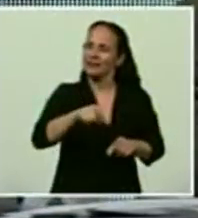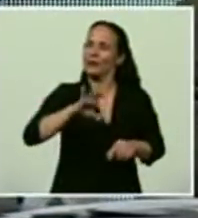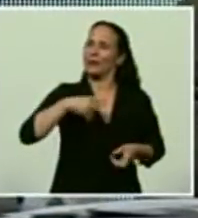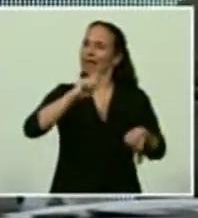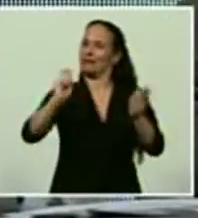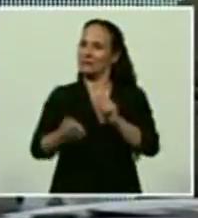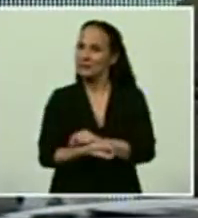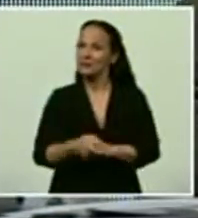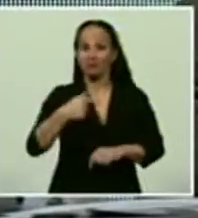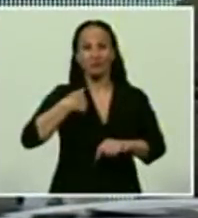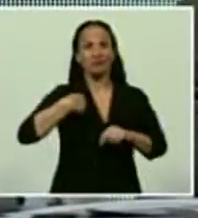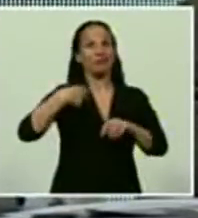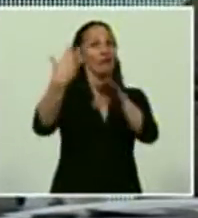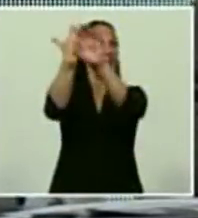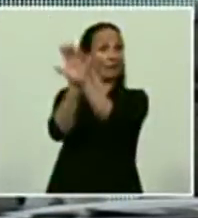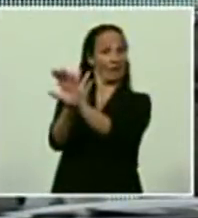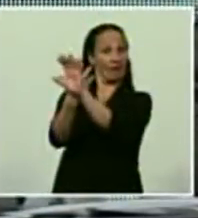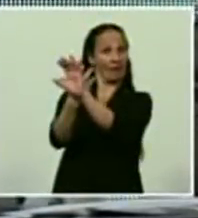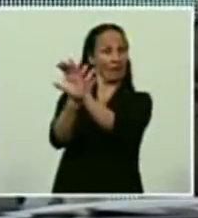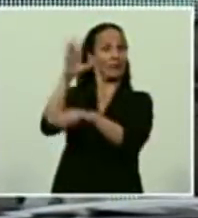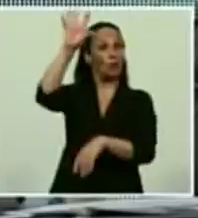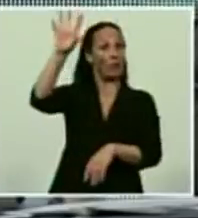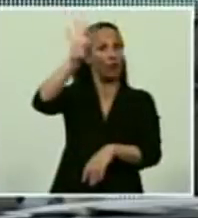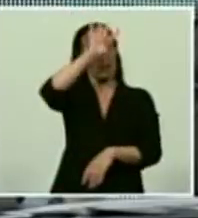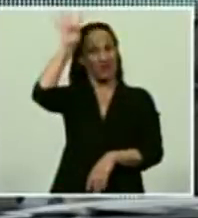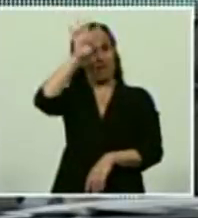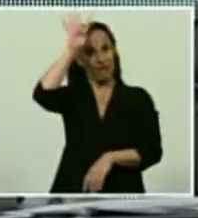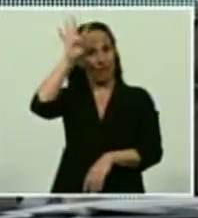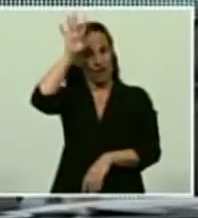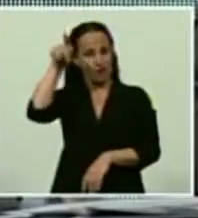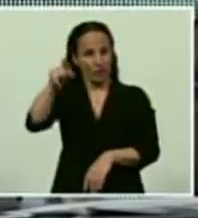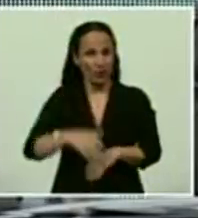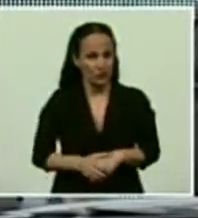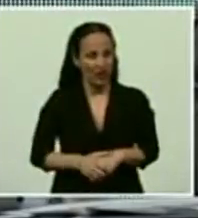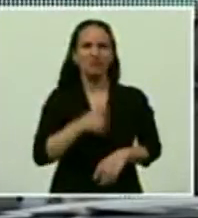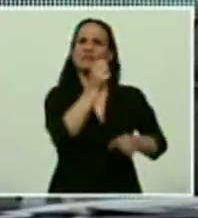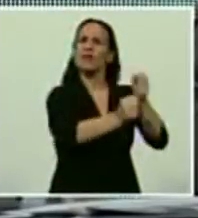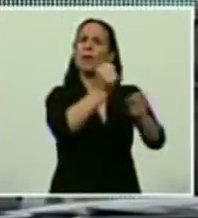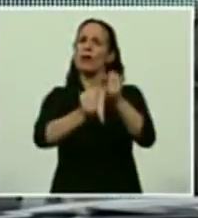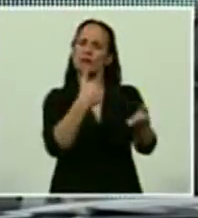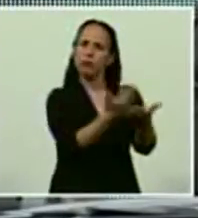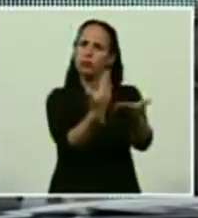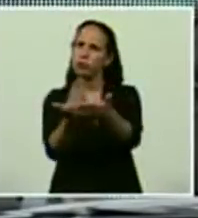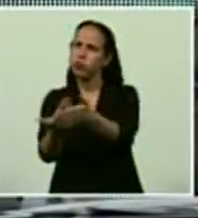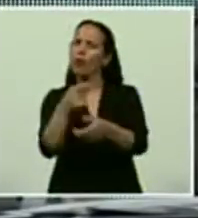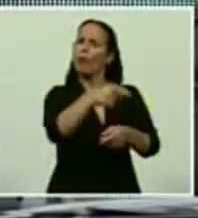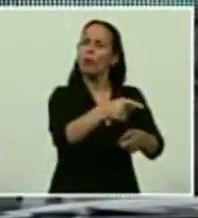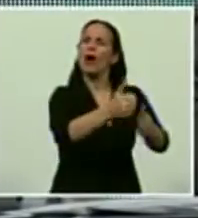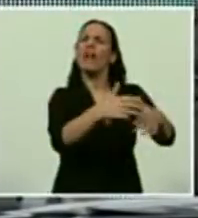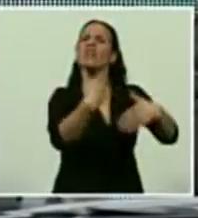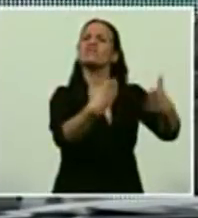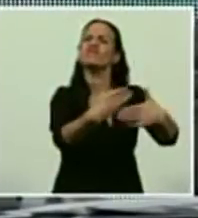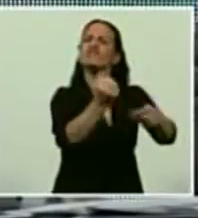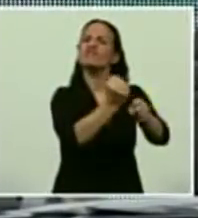conectados con Formosa, donde se está llamando a licitación al acueducto para